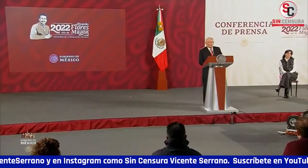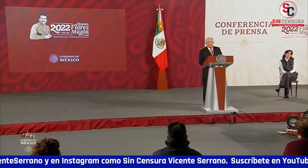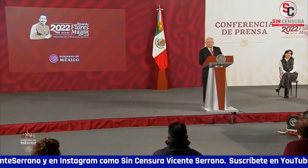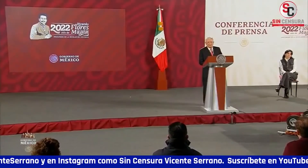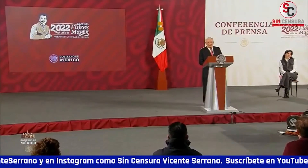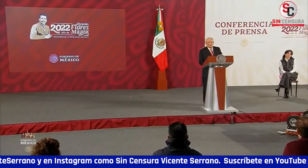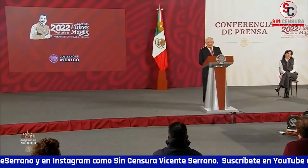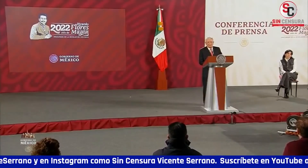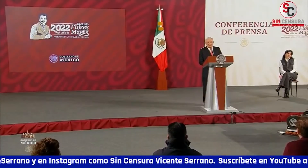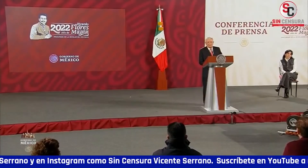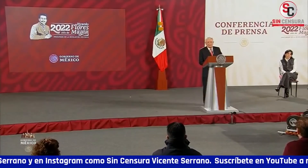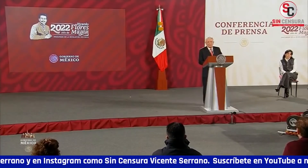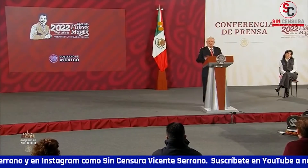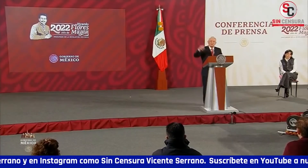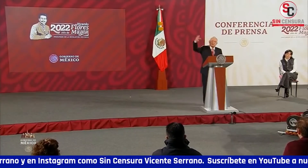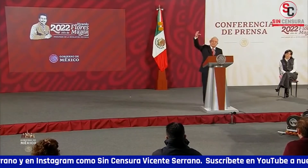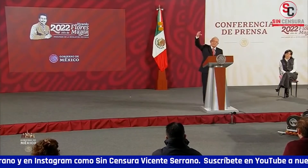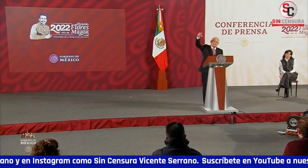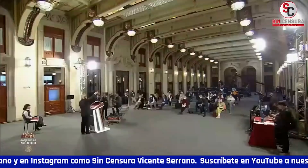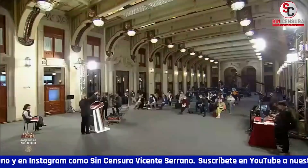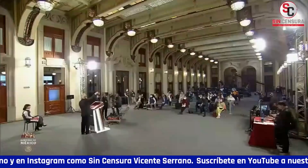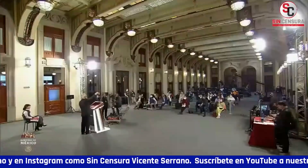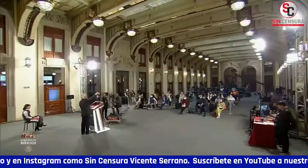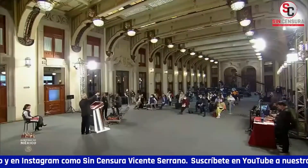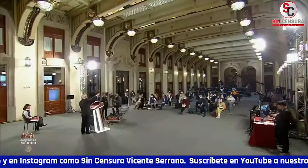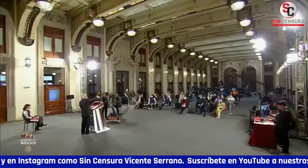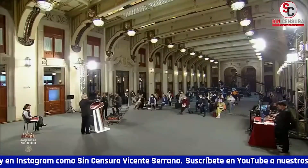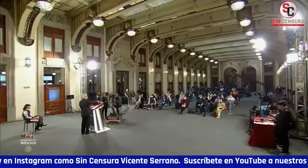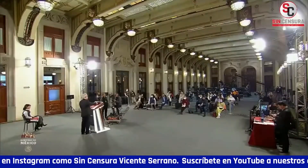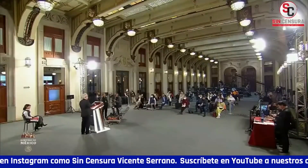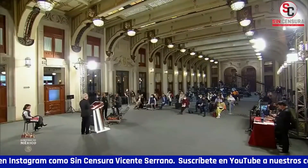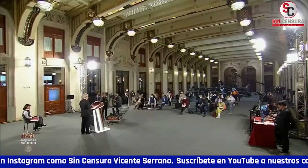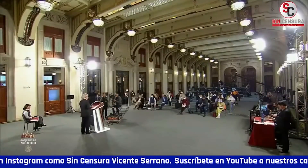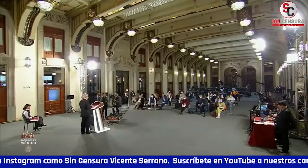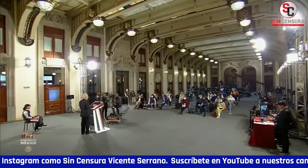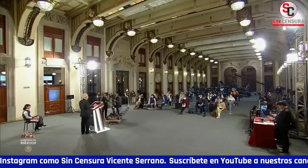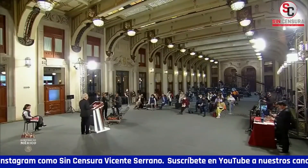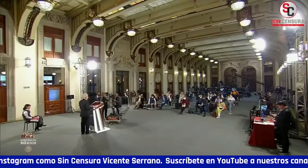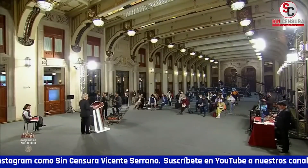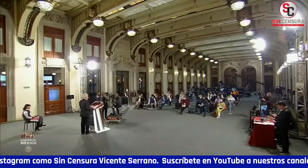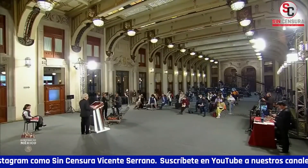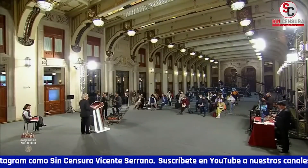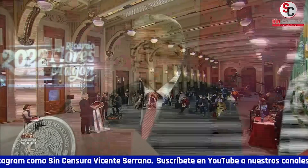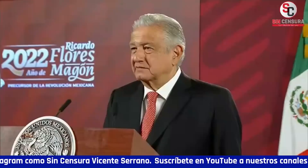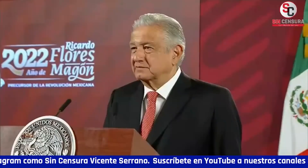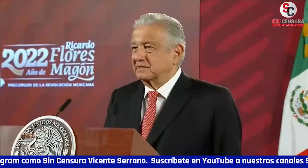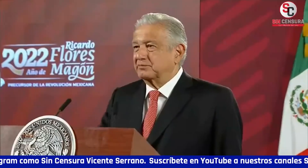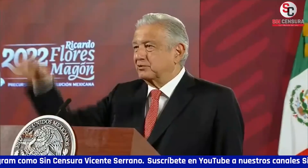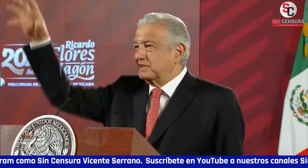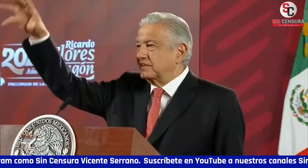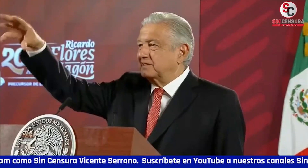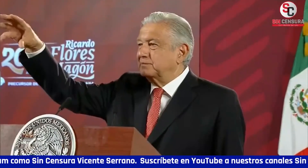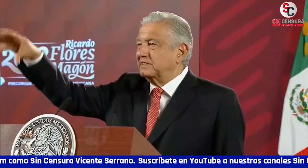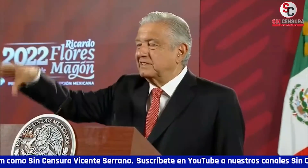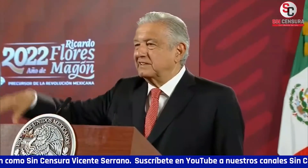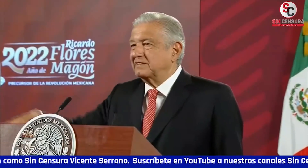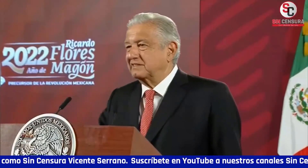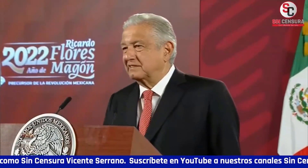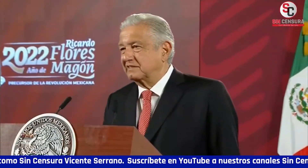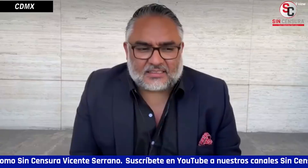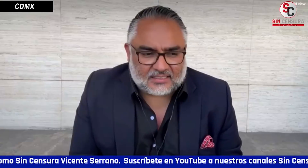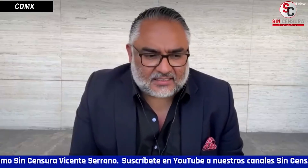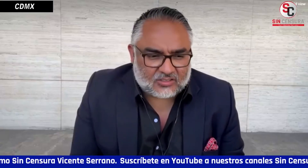resuelvan. Pero para evitar que vuelva a suceder que no sea algo una así, cuestión popular, pues, de arriba, que proteja siempre. Son